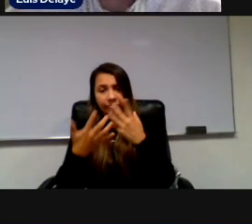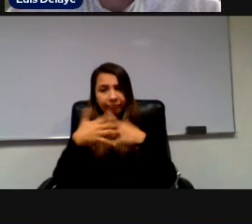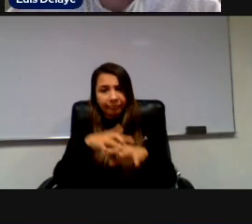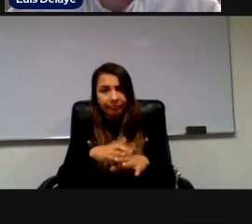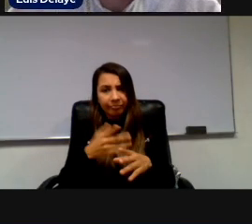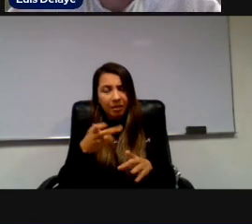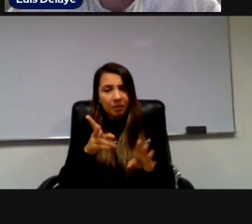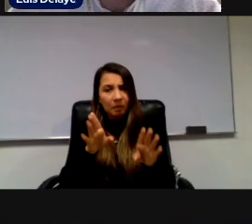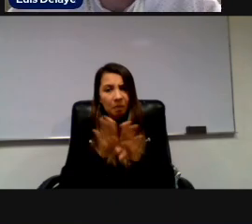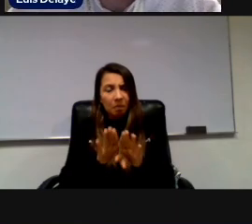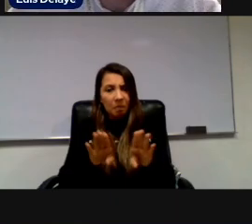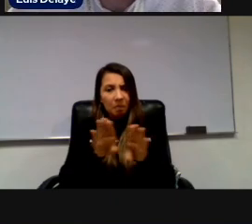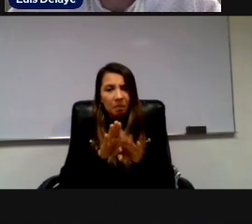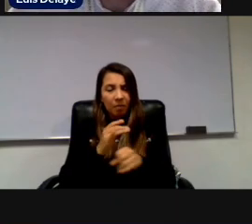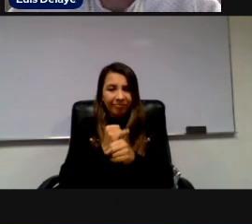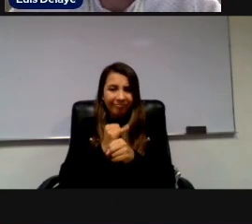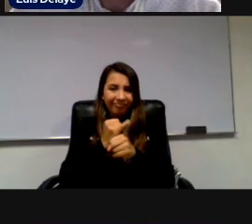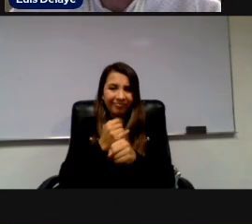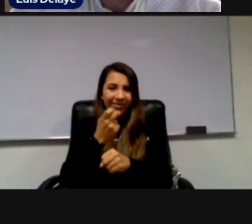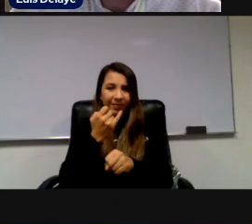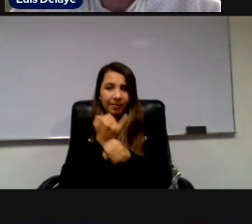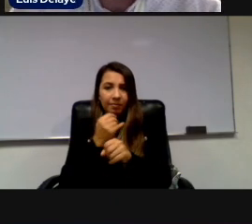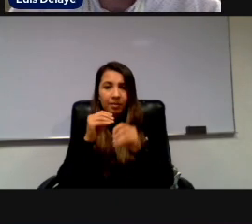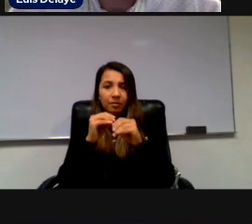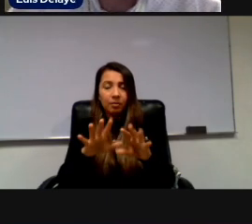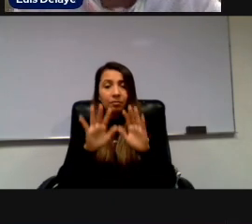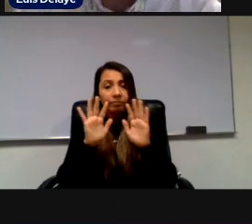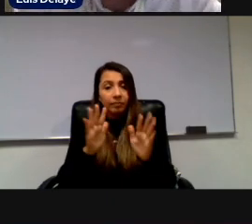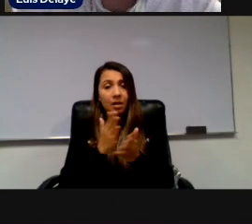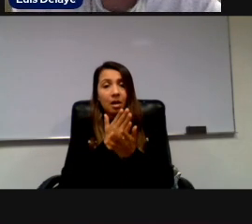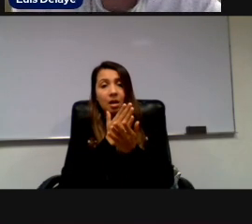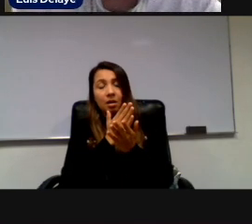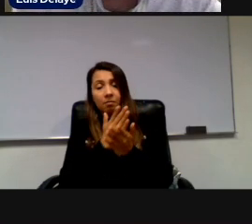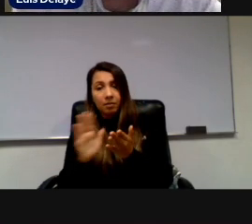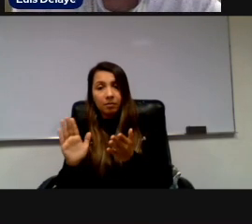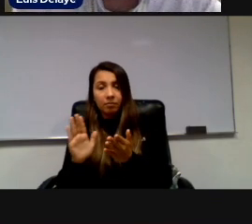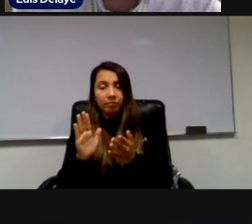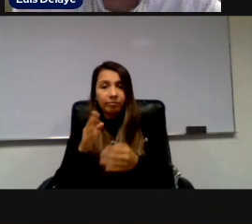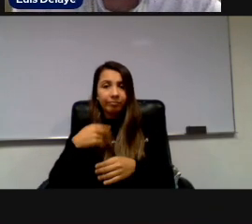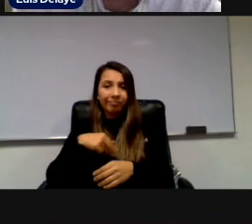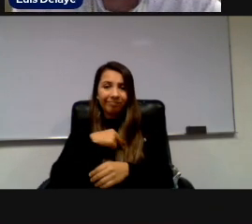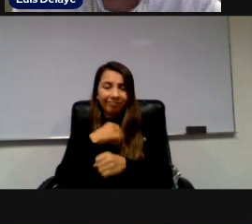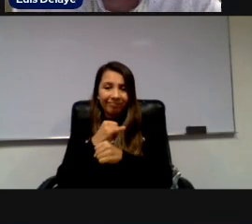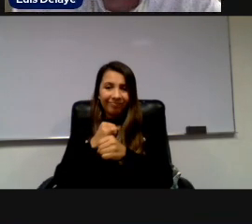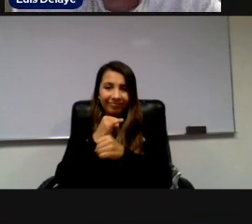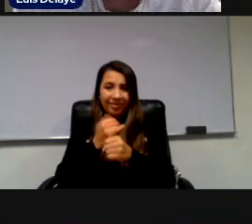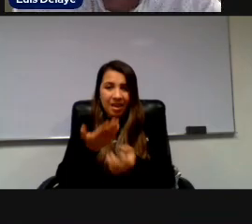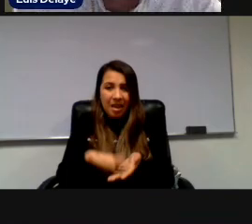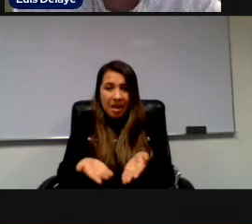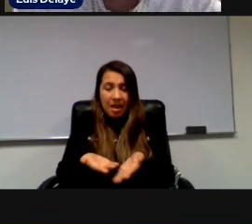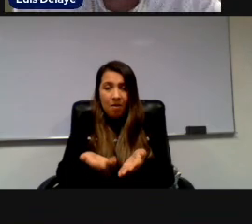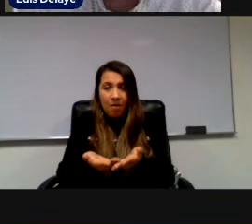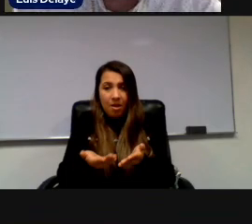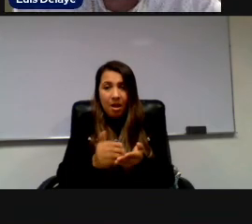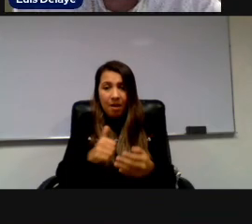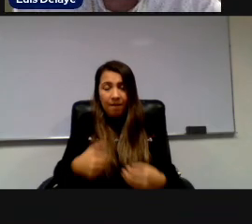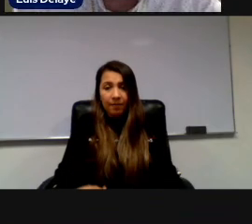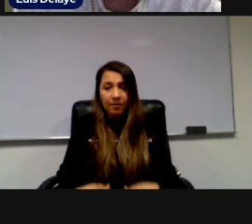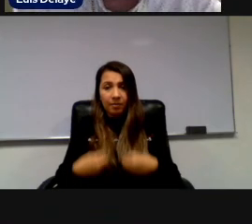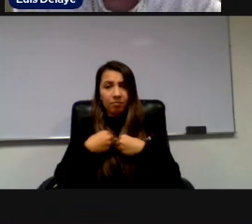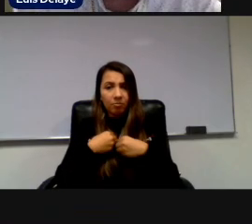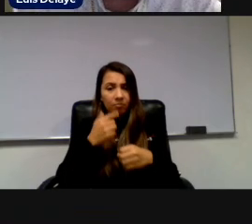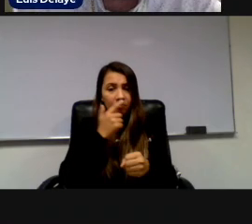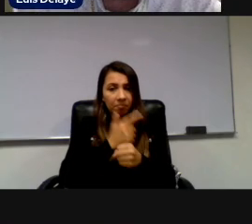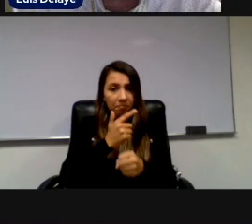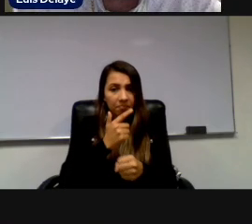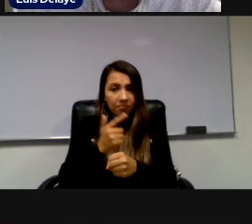toda esta información. Bueno, además, si estudiamos a los seres vivos actuales, pues nos damos cuenta